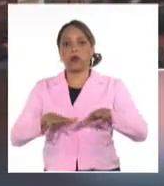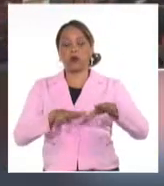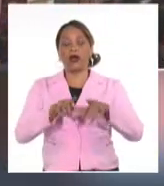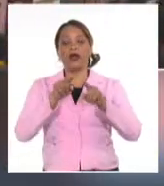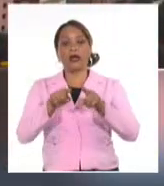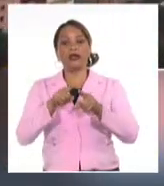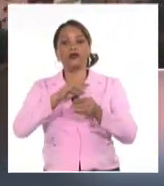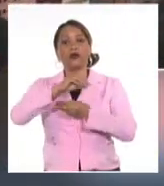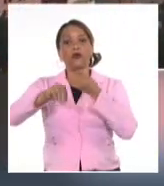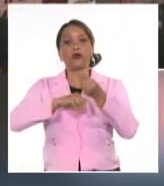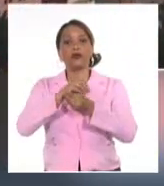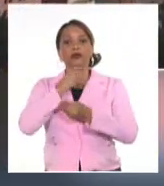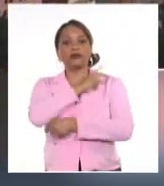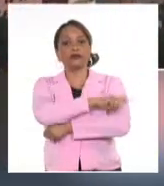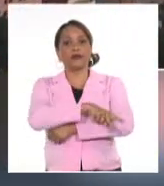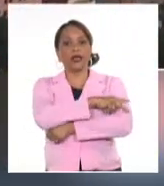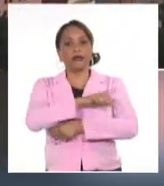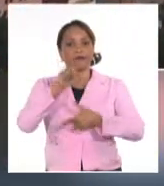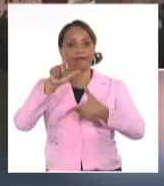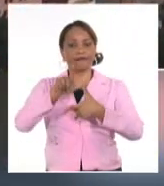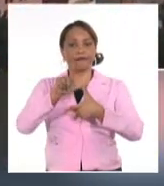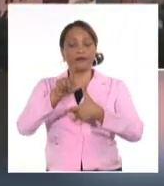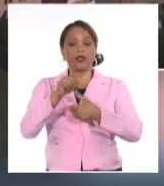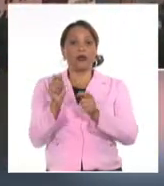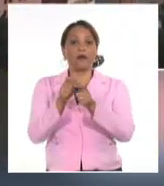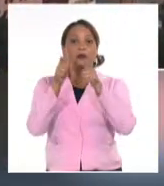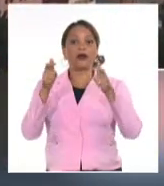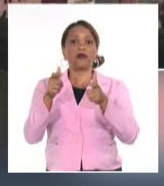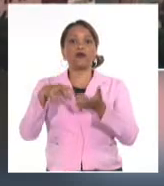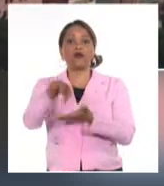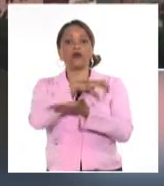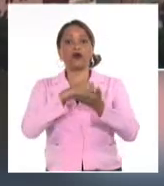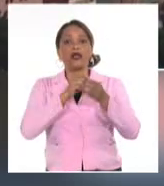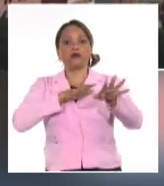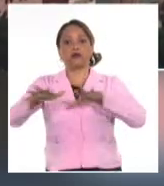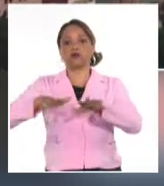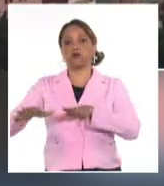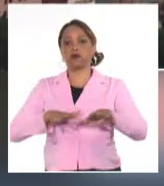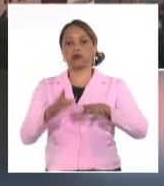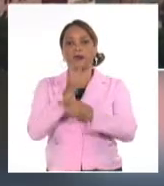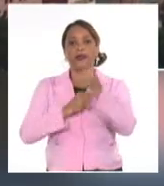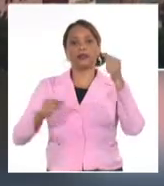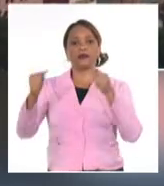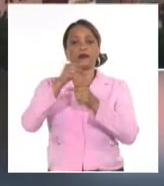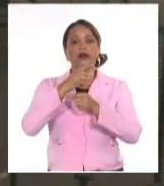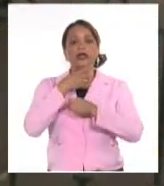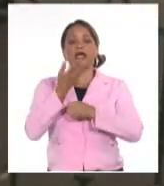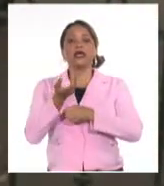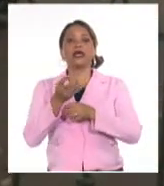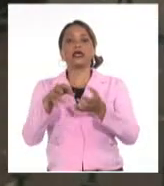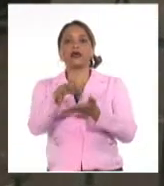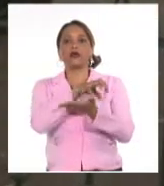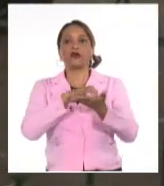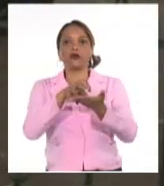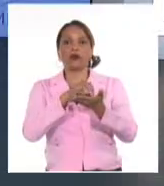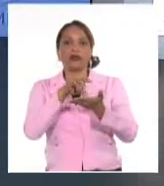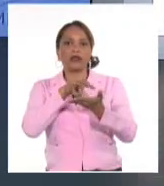país latinoamericano en uno de los de mayor actividad sísmica del mundo, particularmente en la costa del Pacífico.